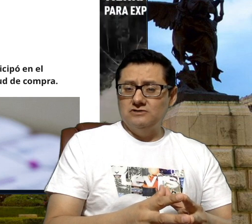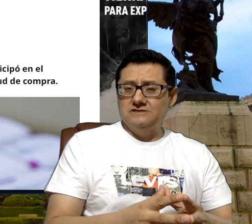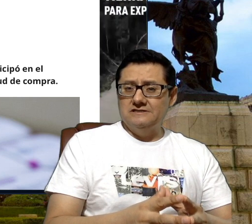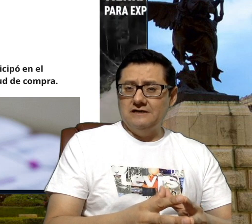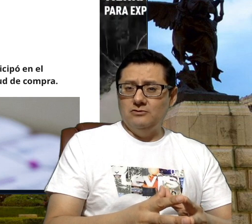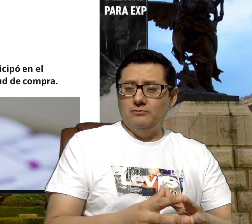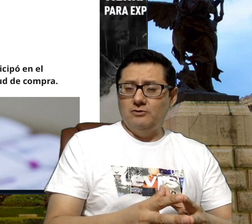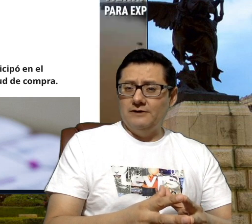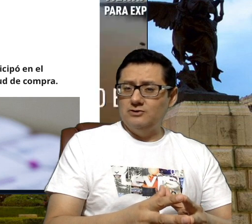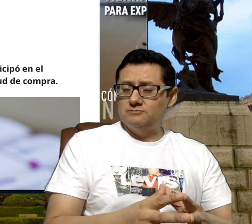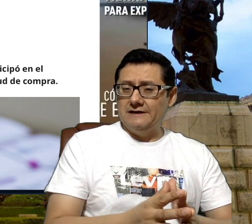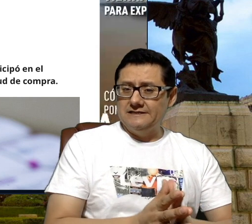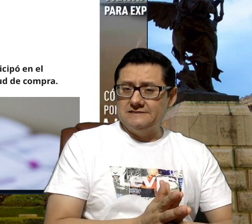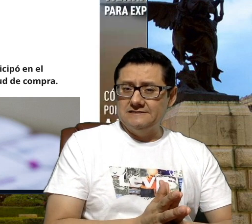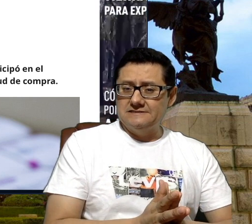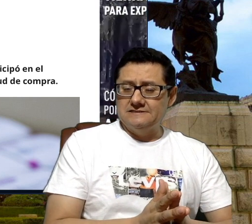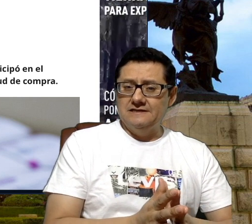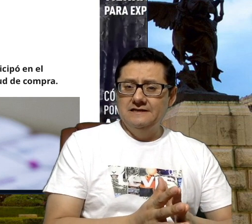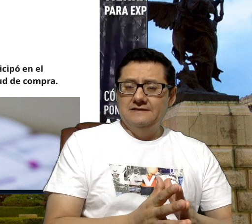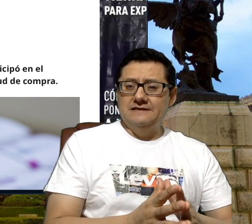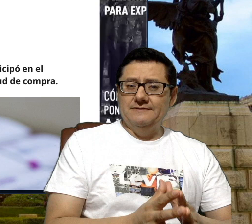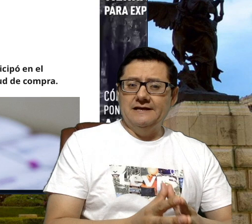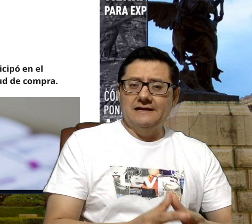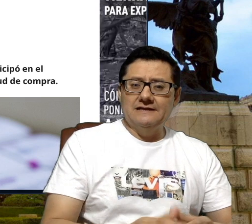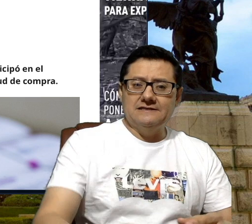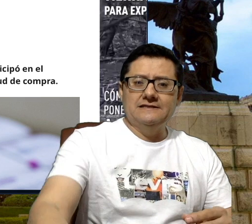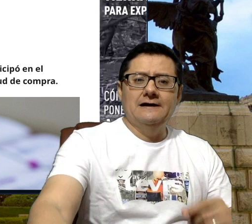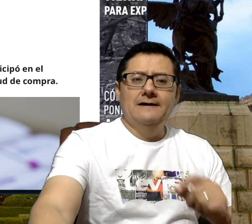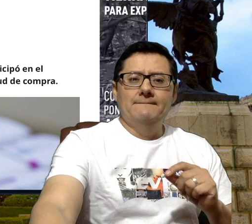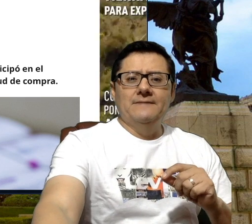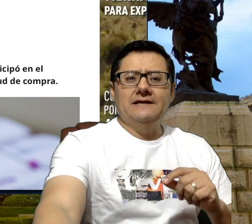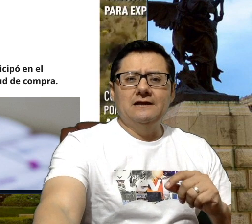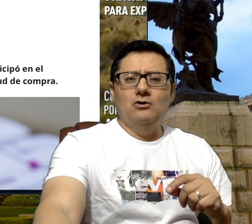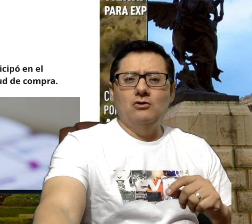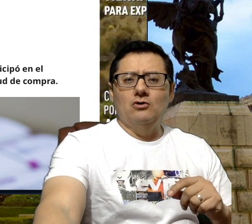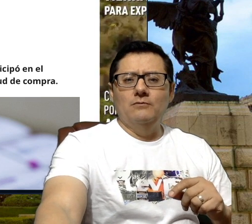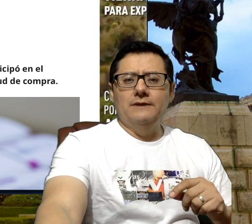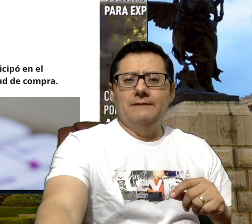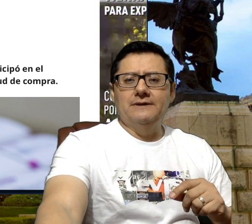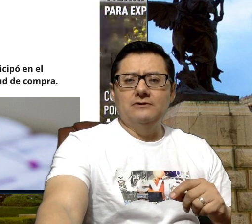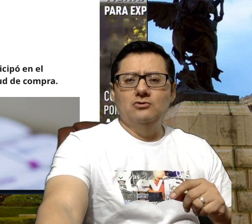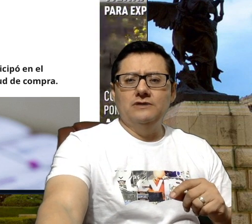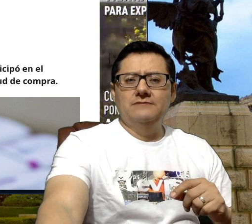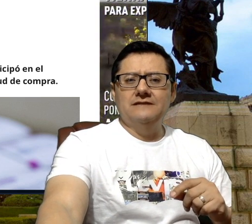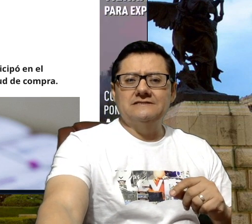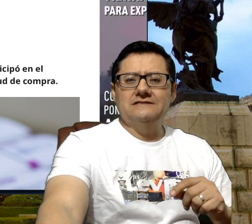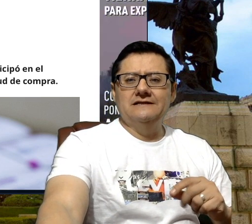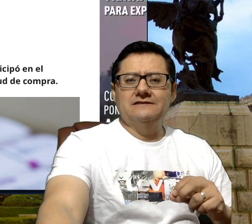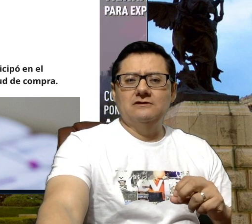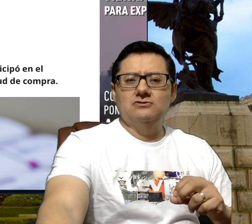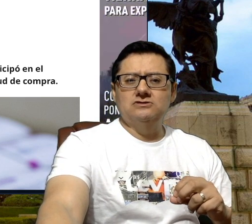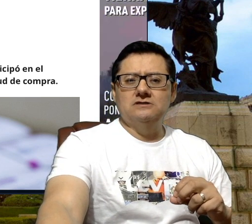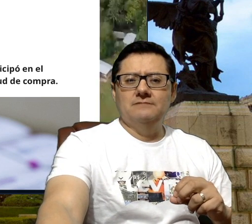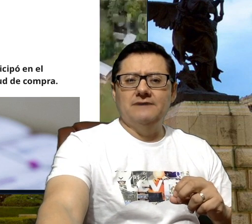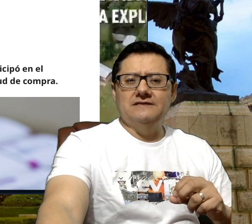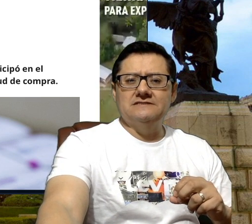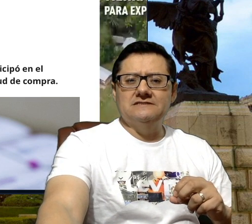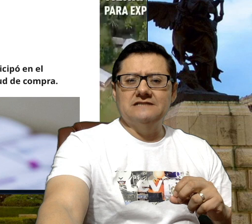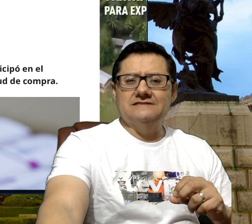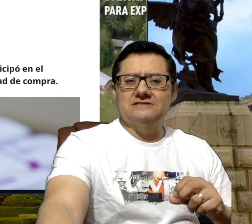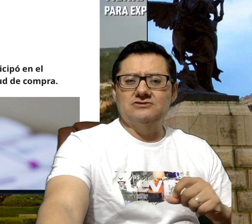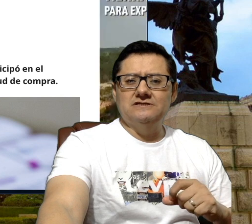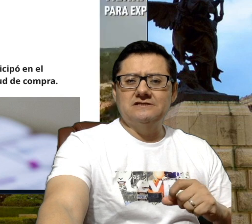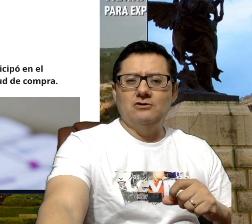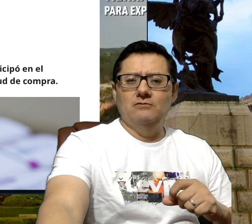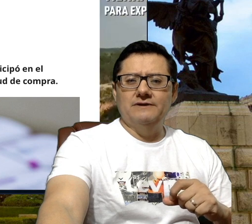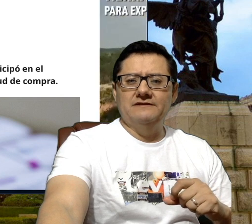incluso solicitado por varios países de América Latina, México, Colombia, Perú y Brasil, entre los países,